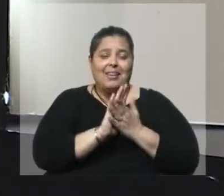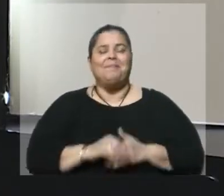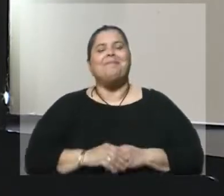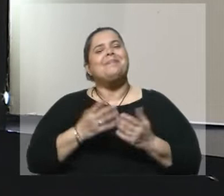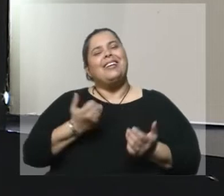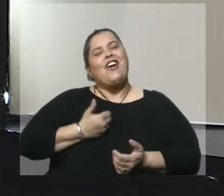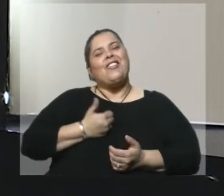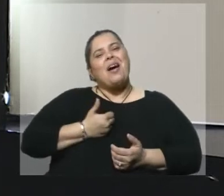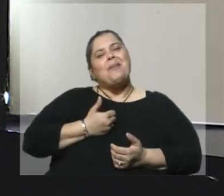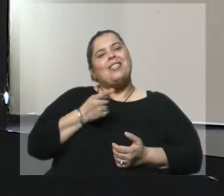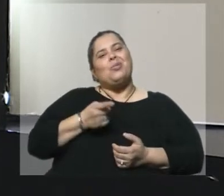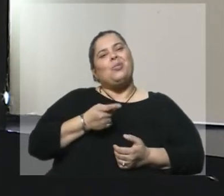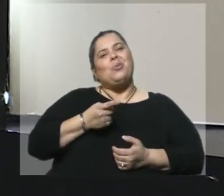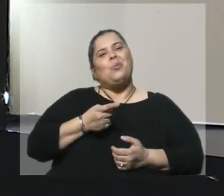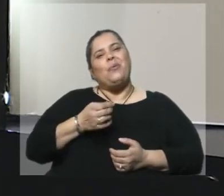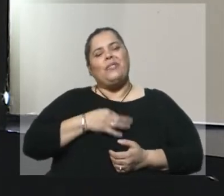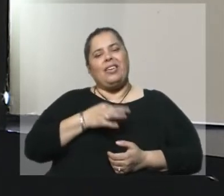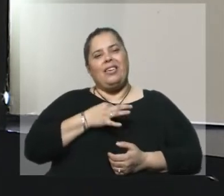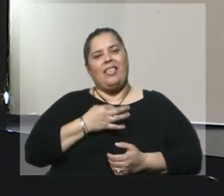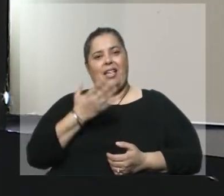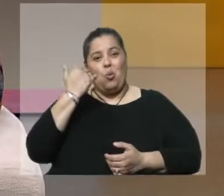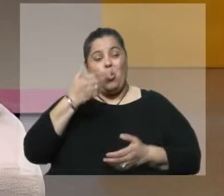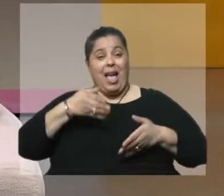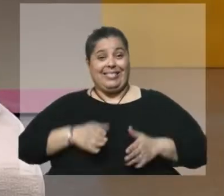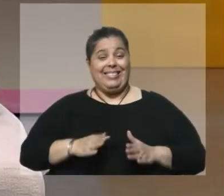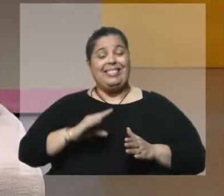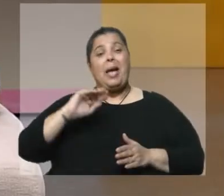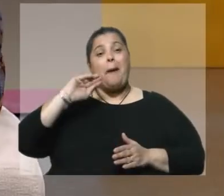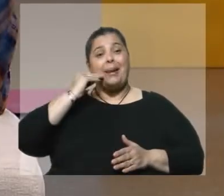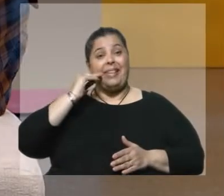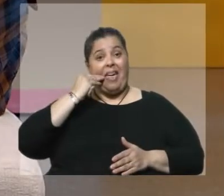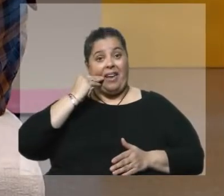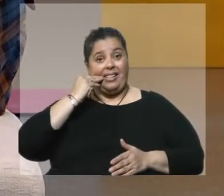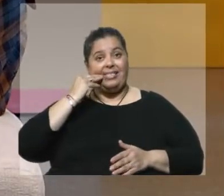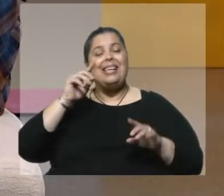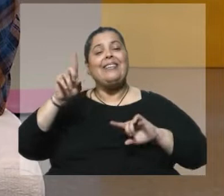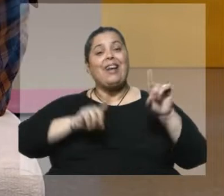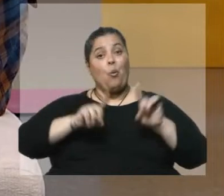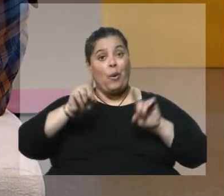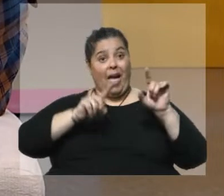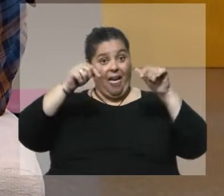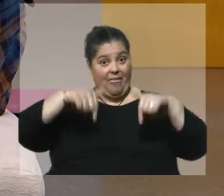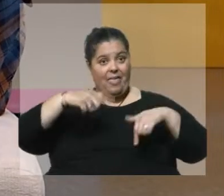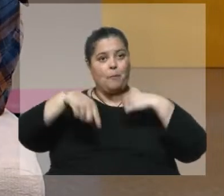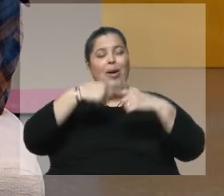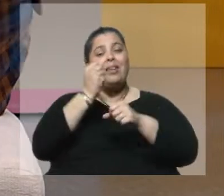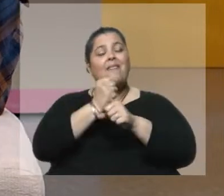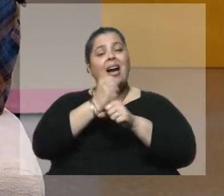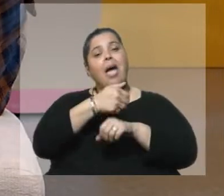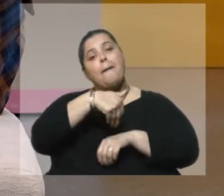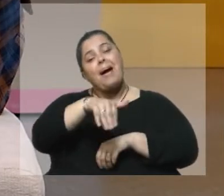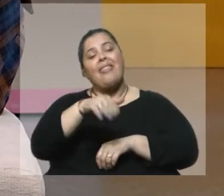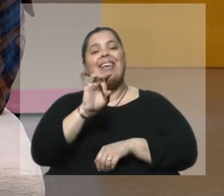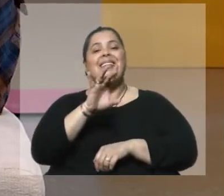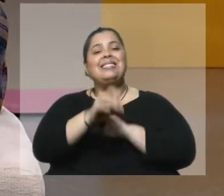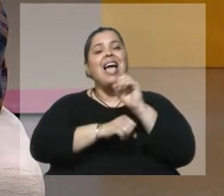vida en 3 o 4 capítulos. ¿Naciste en Mercedes? Nací en Mercedes, hice facultad y trabajé durante más de 15 años en